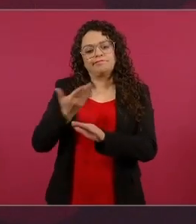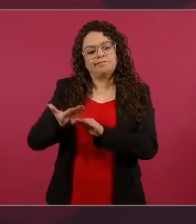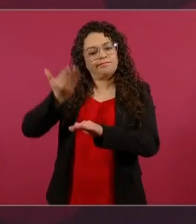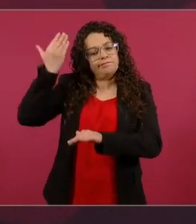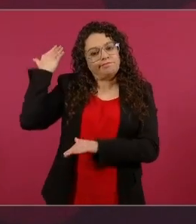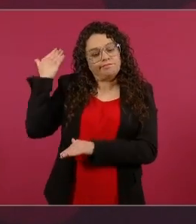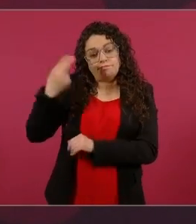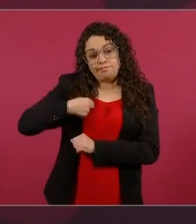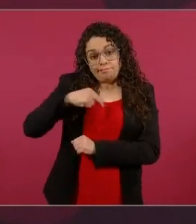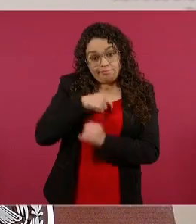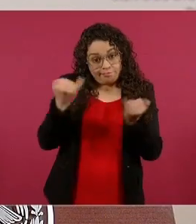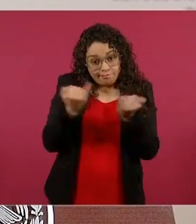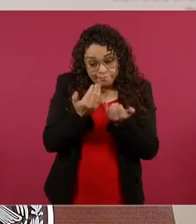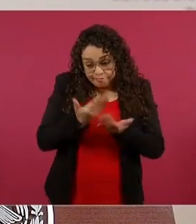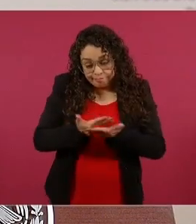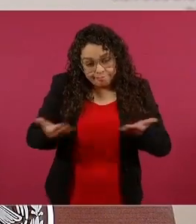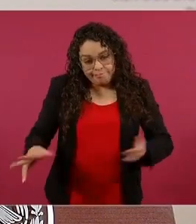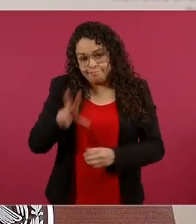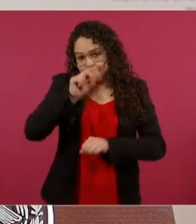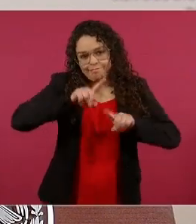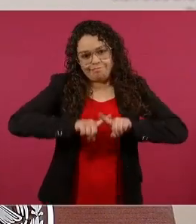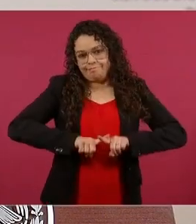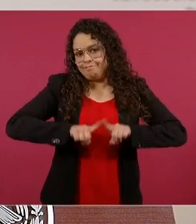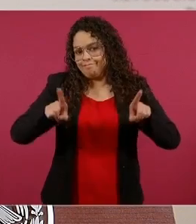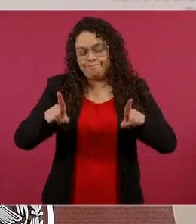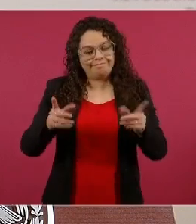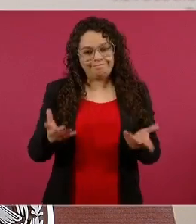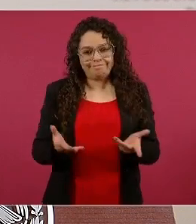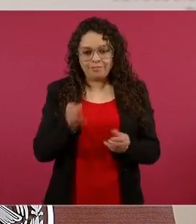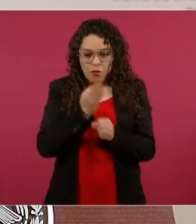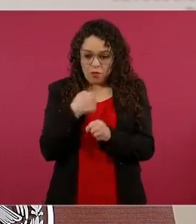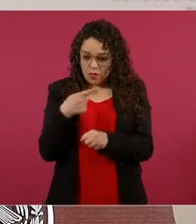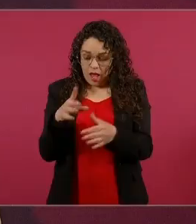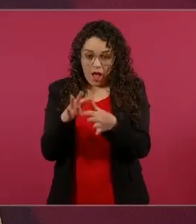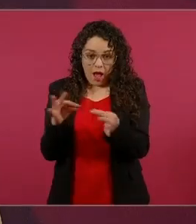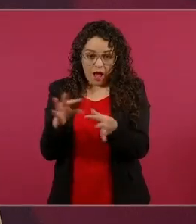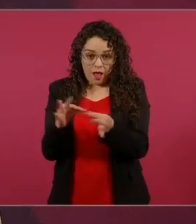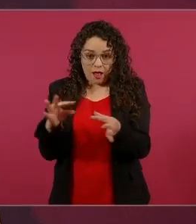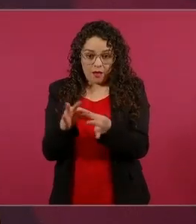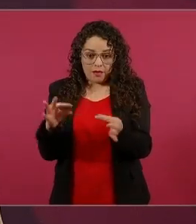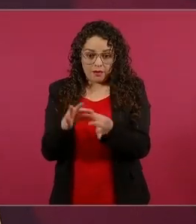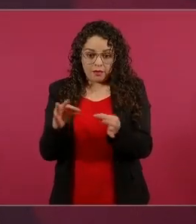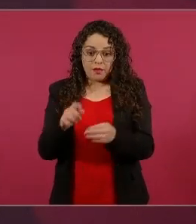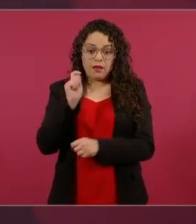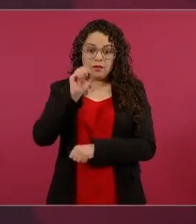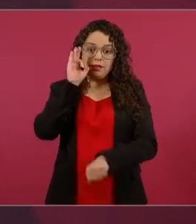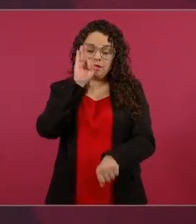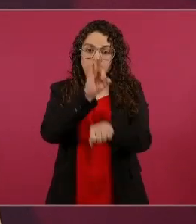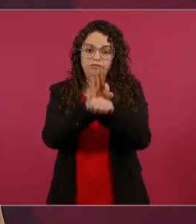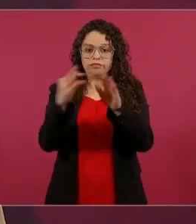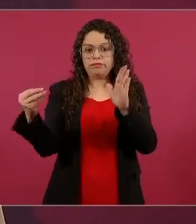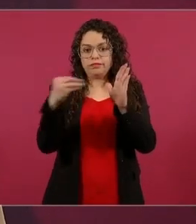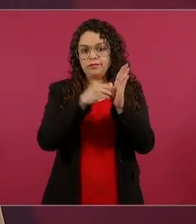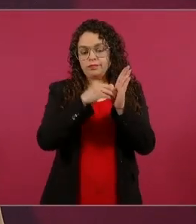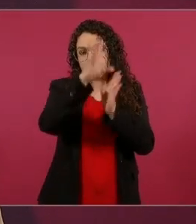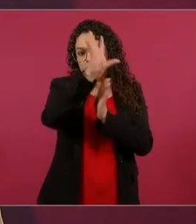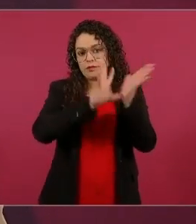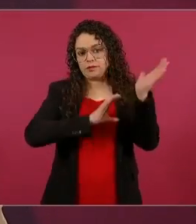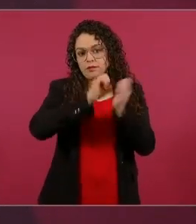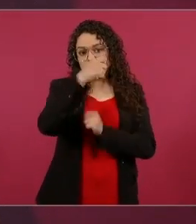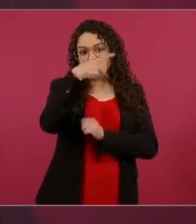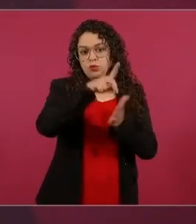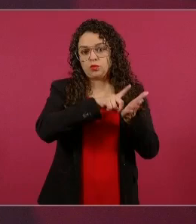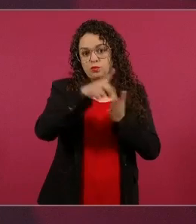hoy hemos establecido justamente de lo que hoy estamos hablando es que se establezca el derecho en la Constitución para